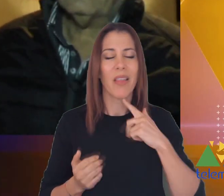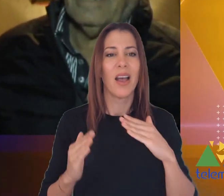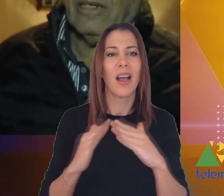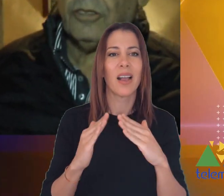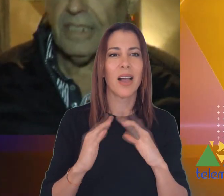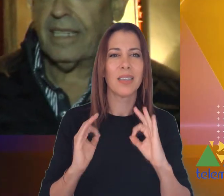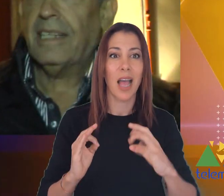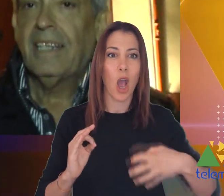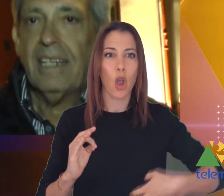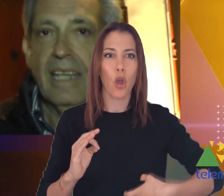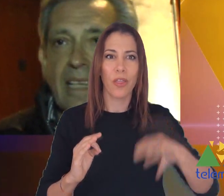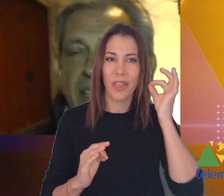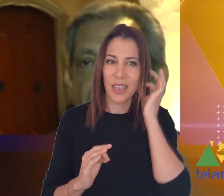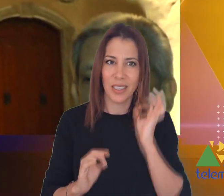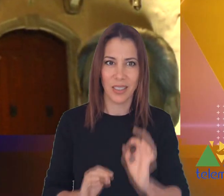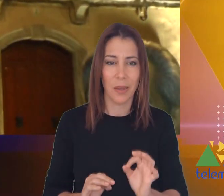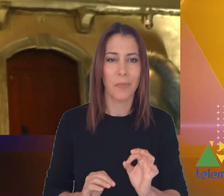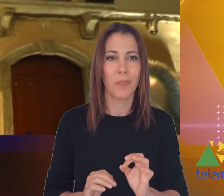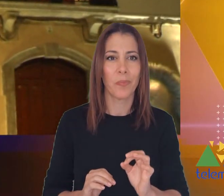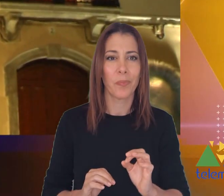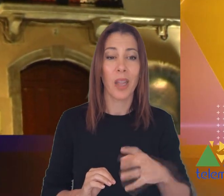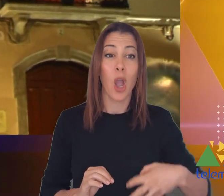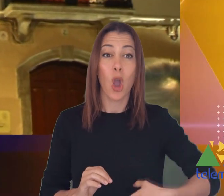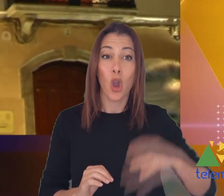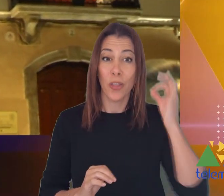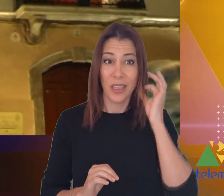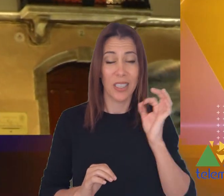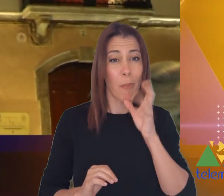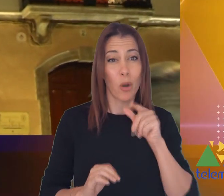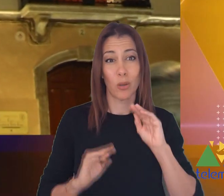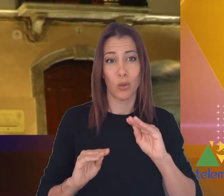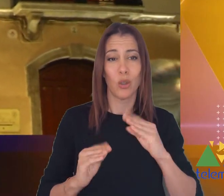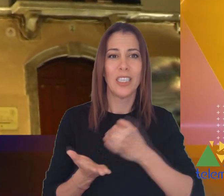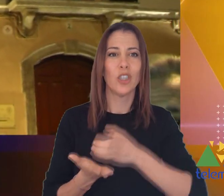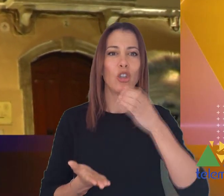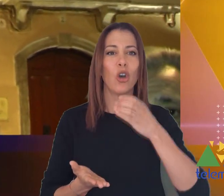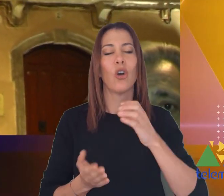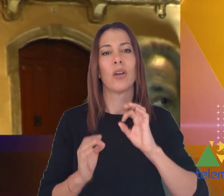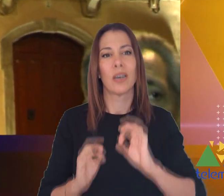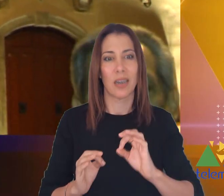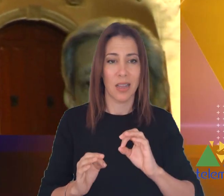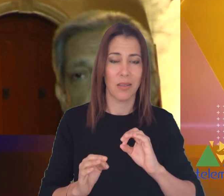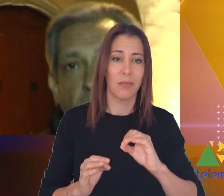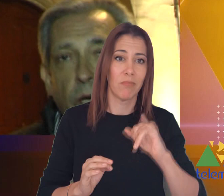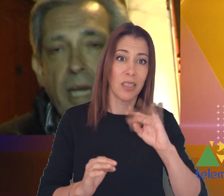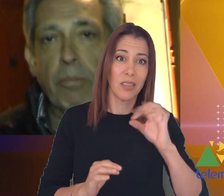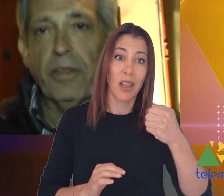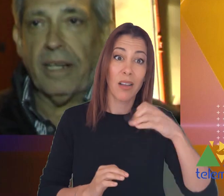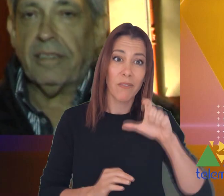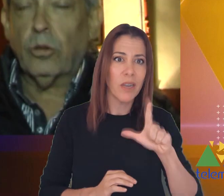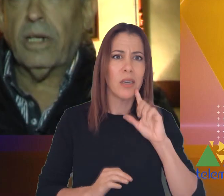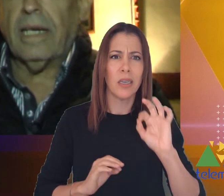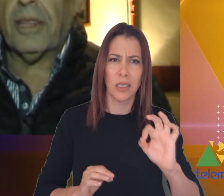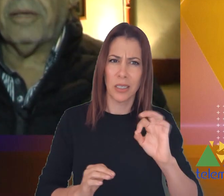de la condesa, la casa de los condes de Torre Isabel, que ha quedado pues como uno de los ejemplos